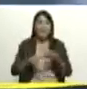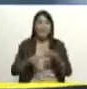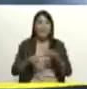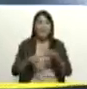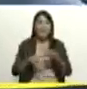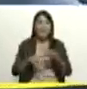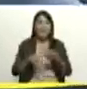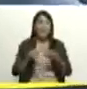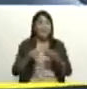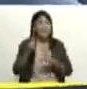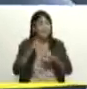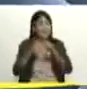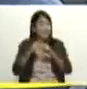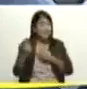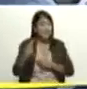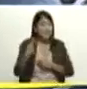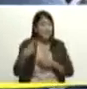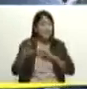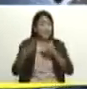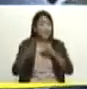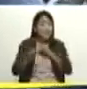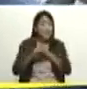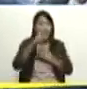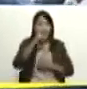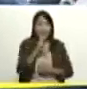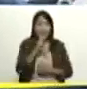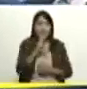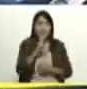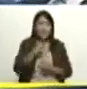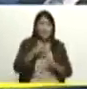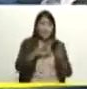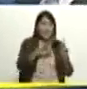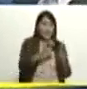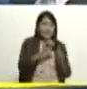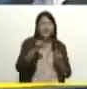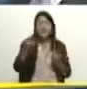Estamos más o menos en la onda, tú y yo. 60 y tú por allá.